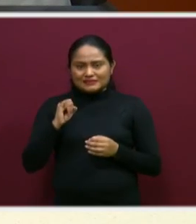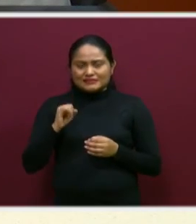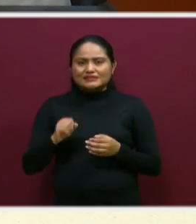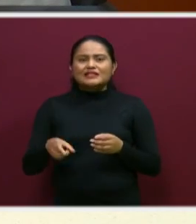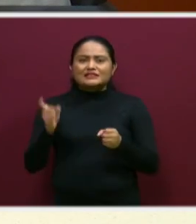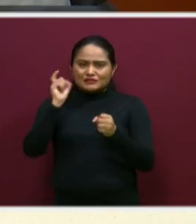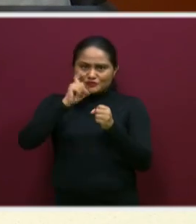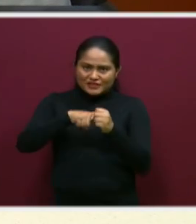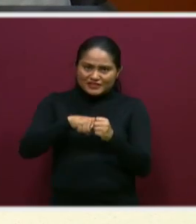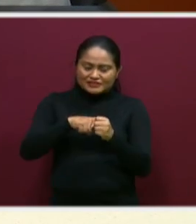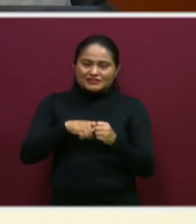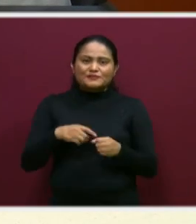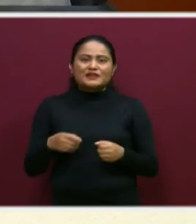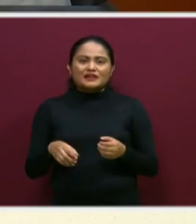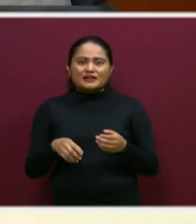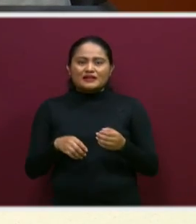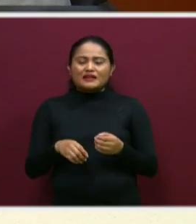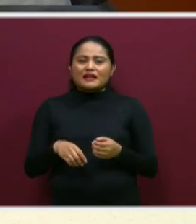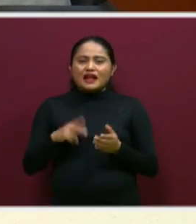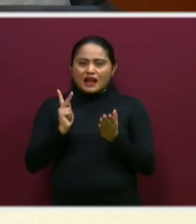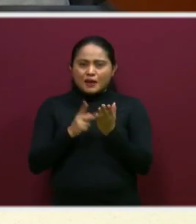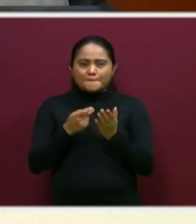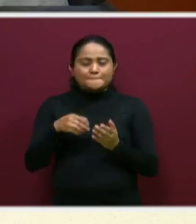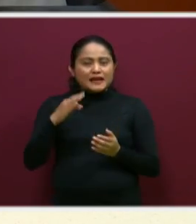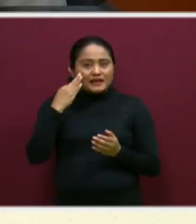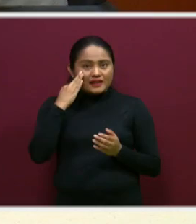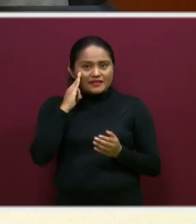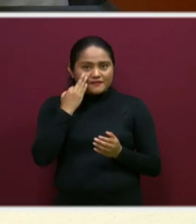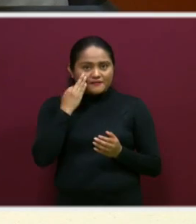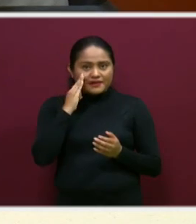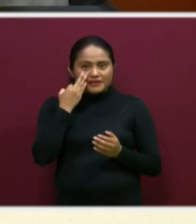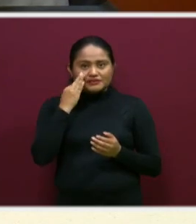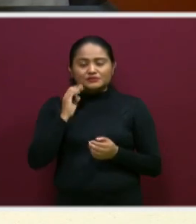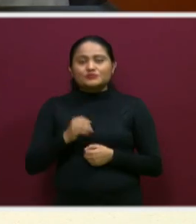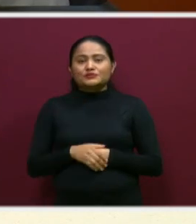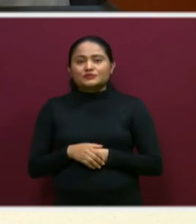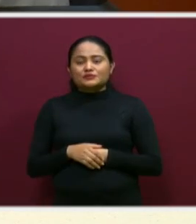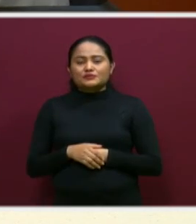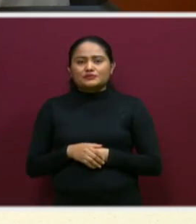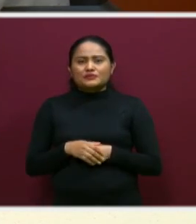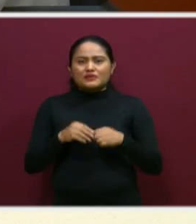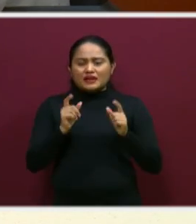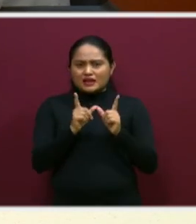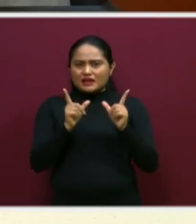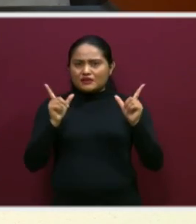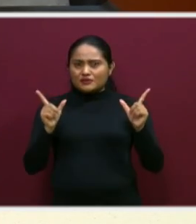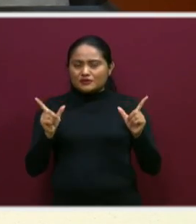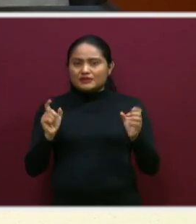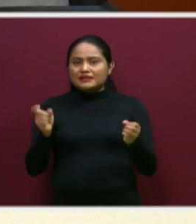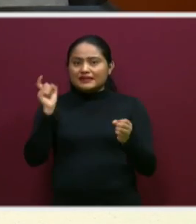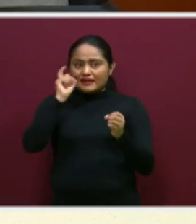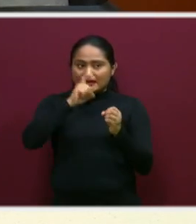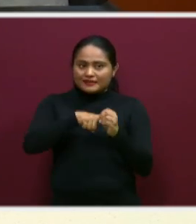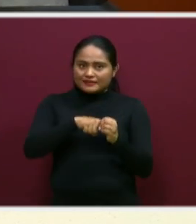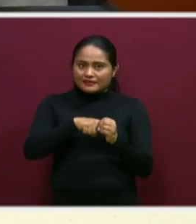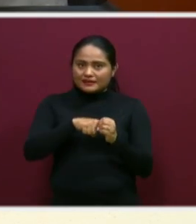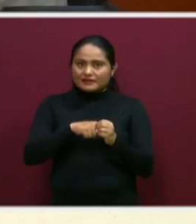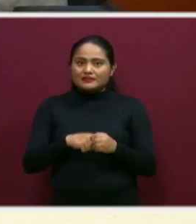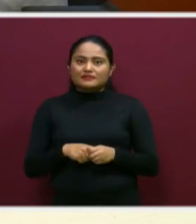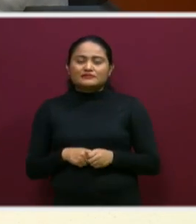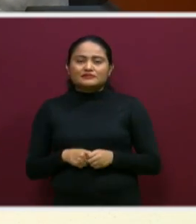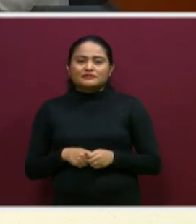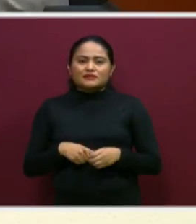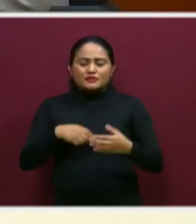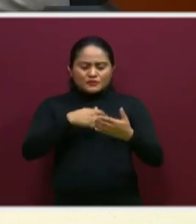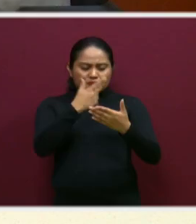ahí está siendo difundida la información pueden acceder mediante los links y una vez entrando en la liga y en el enlace está